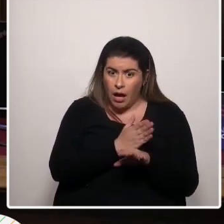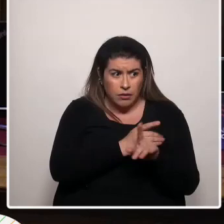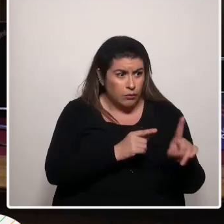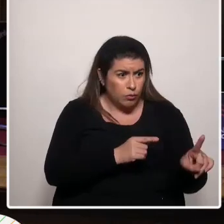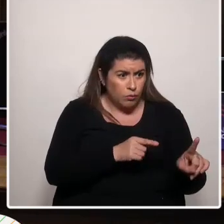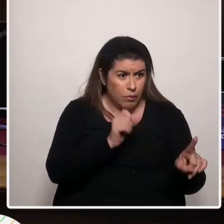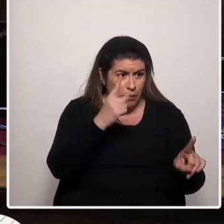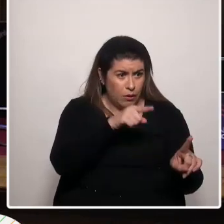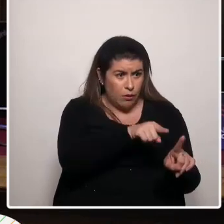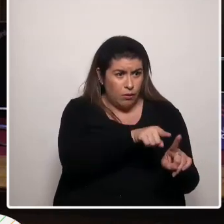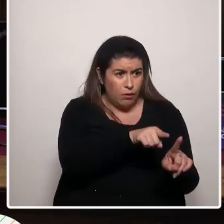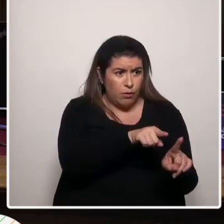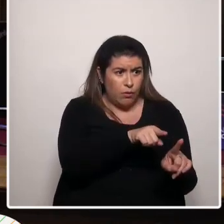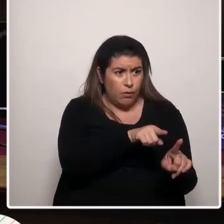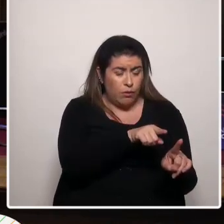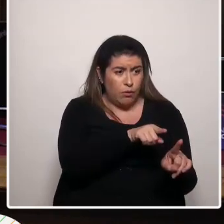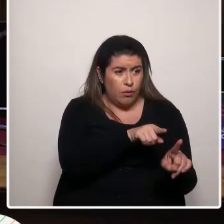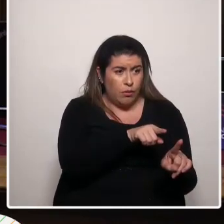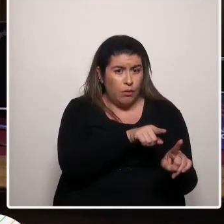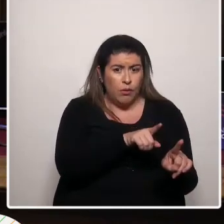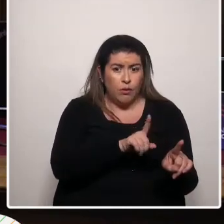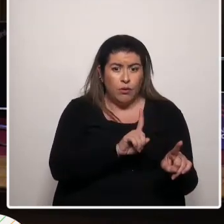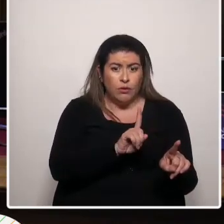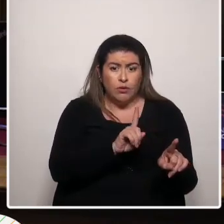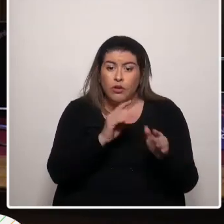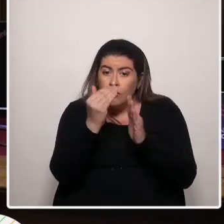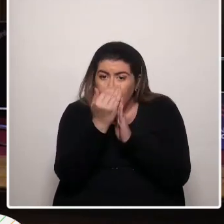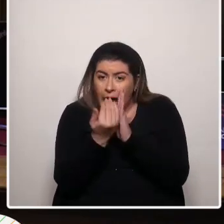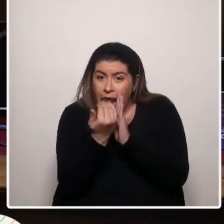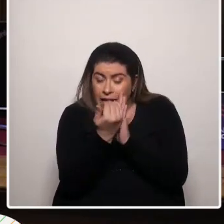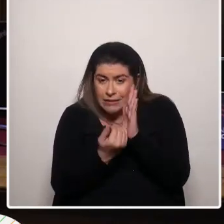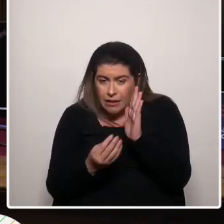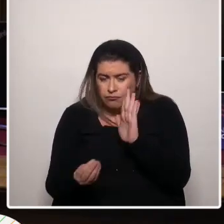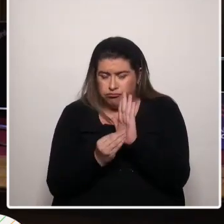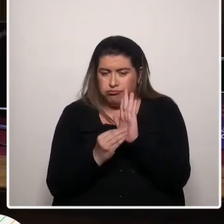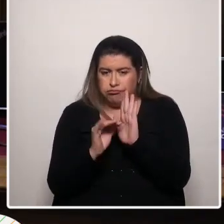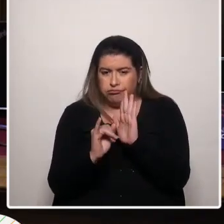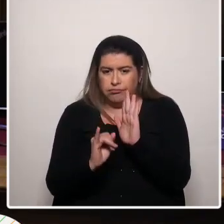¿Está usted primero? Creo. No, lo agrego a la lista.